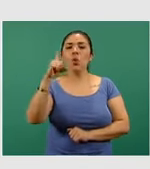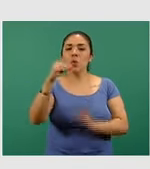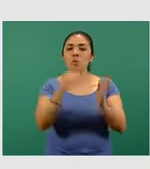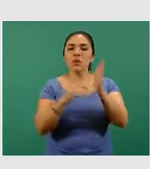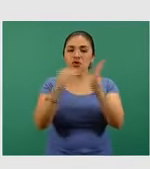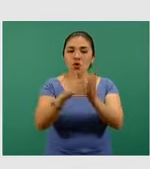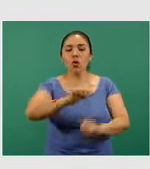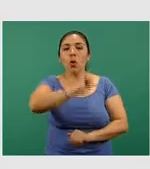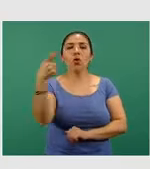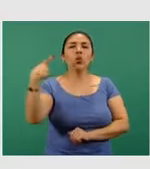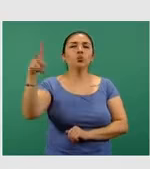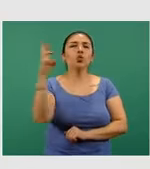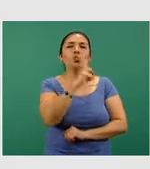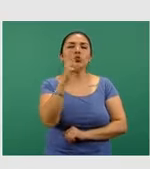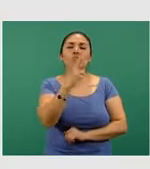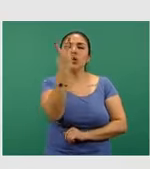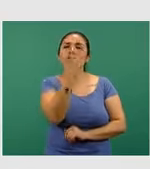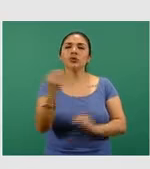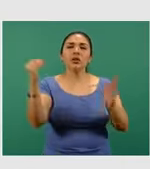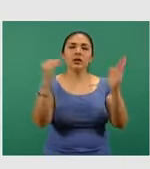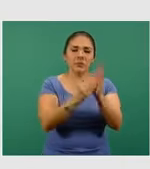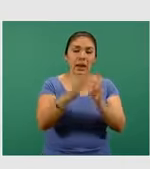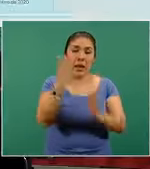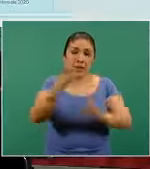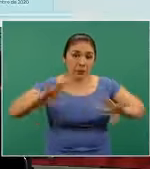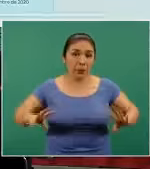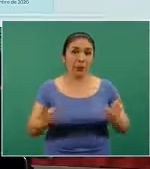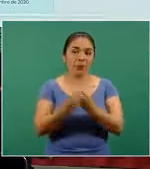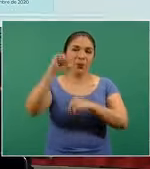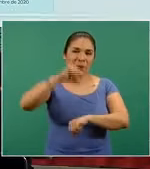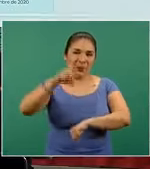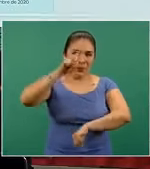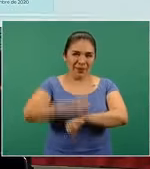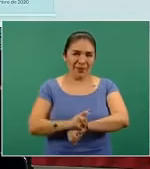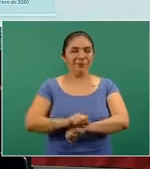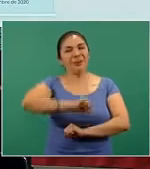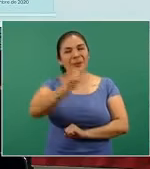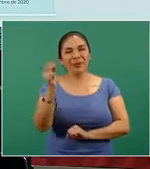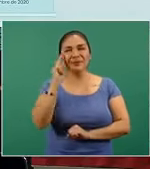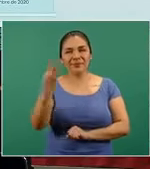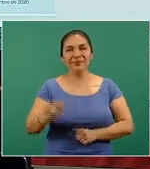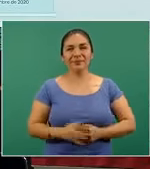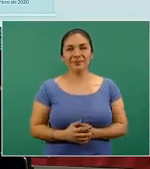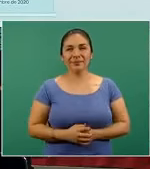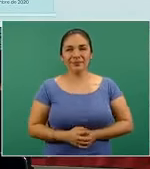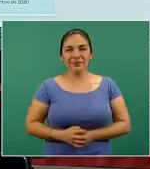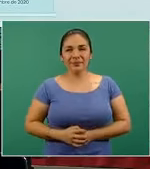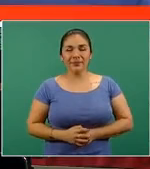200.000 de Sputnik V, y esa es la suma que tenemos al día de hoy. Veamos la siguiente diapositiva.